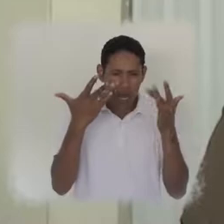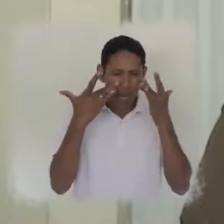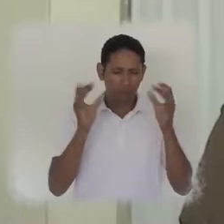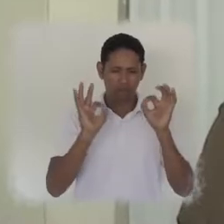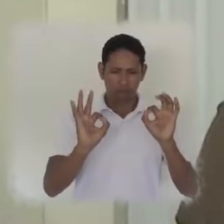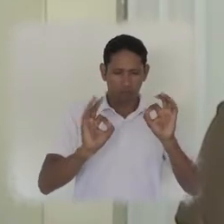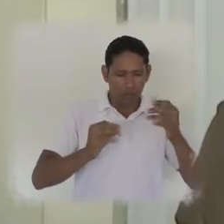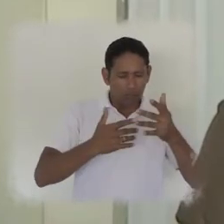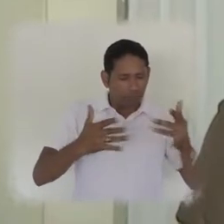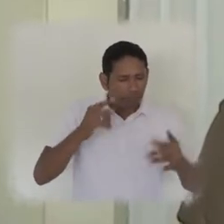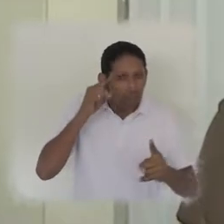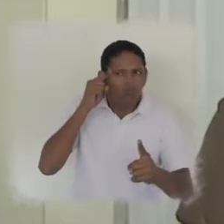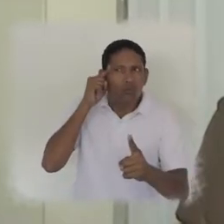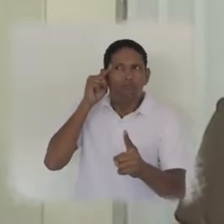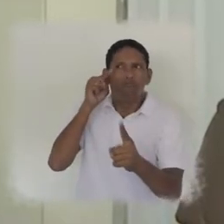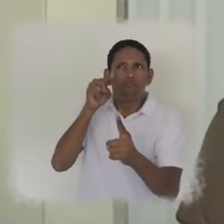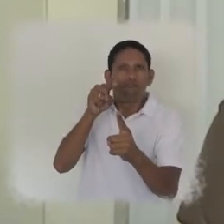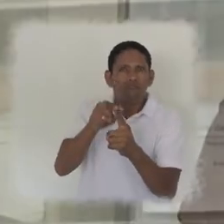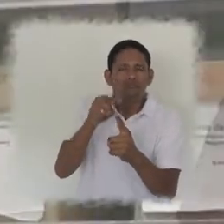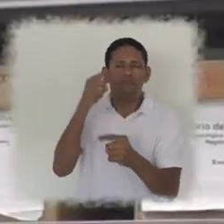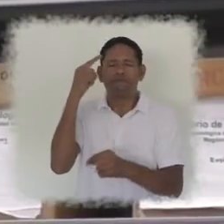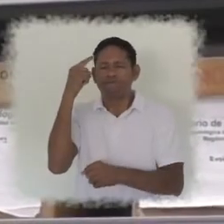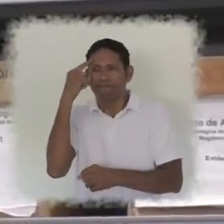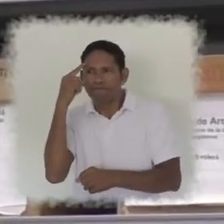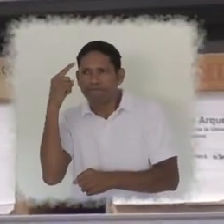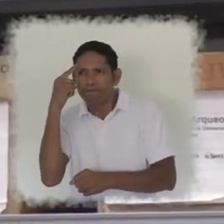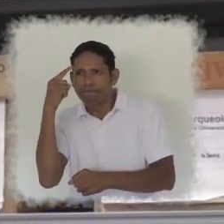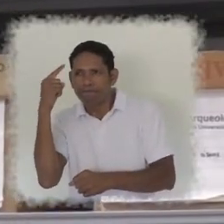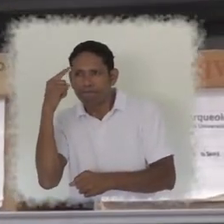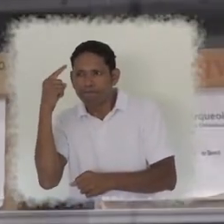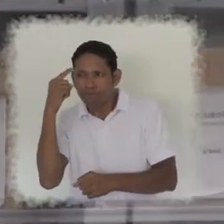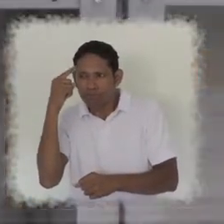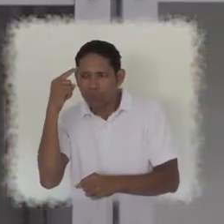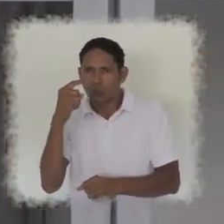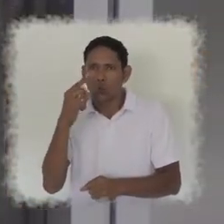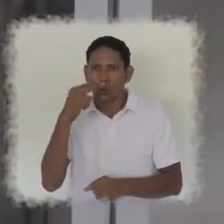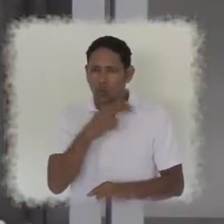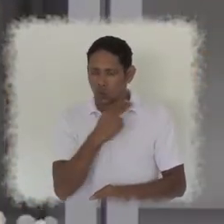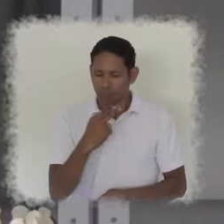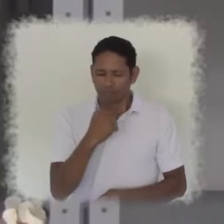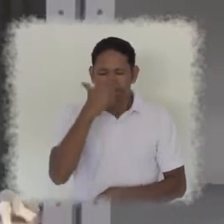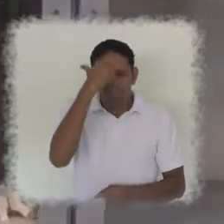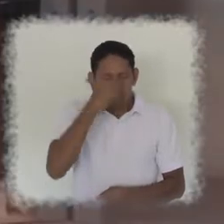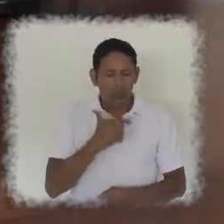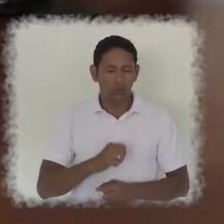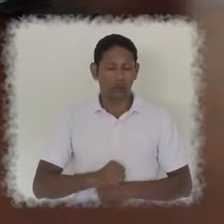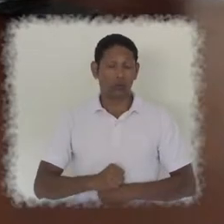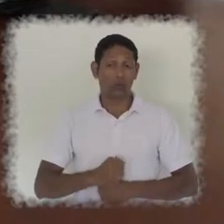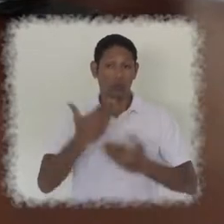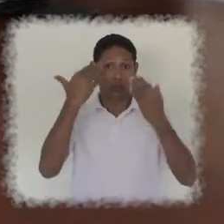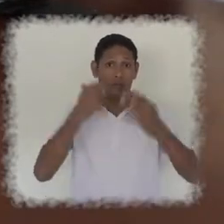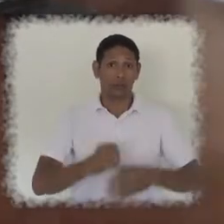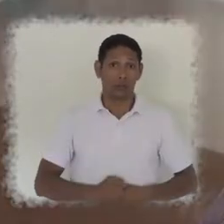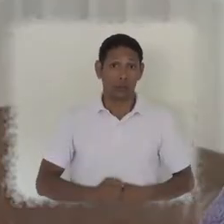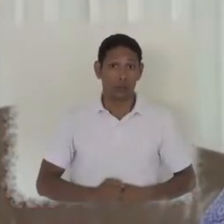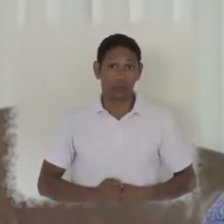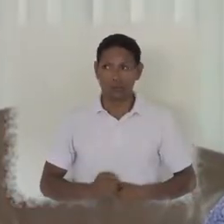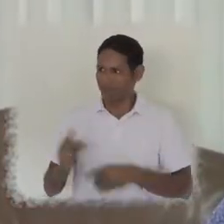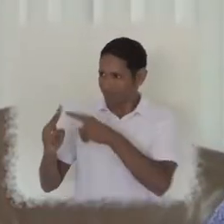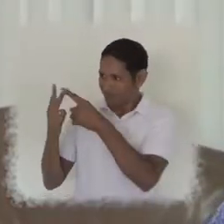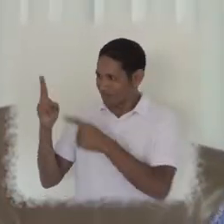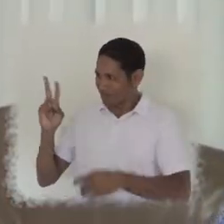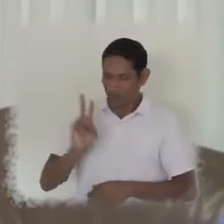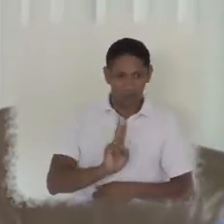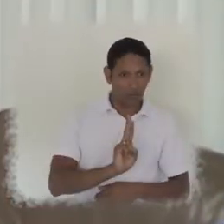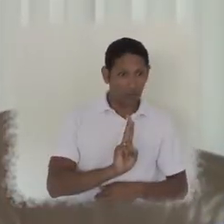elaborado, muy pensado, con mucho compromiso. Nos recibieron